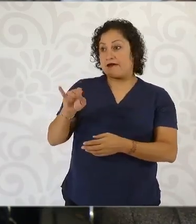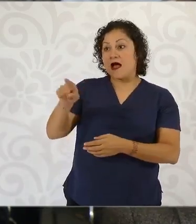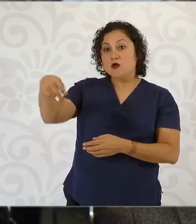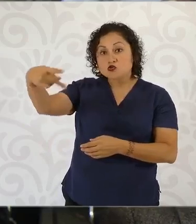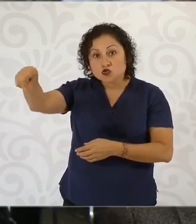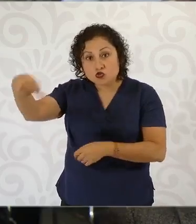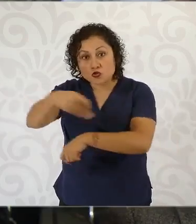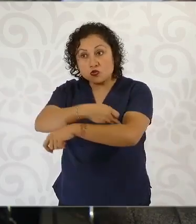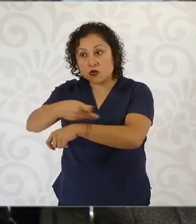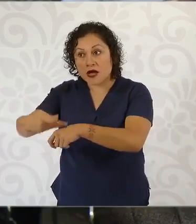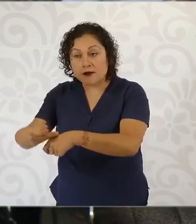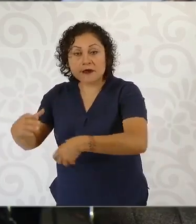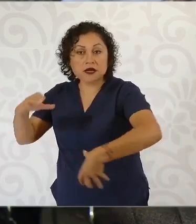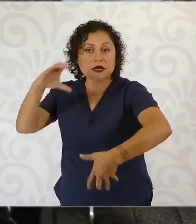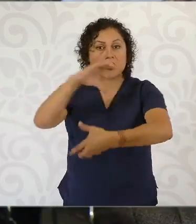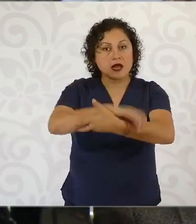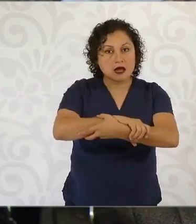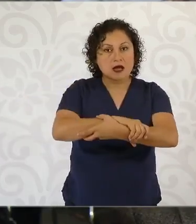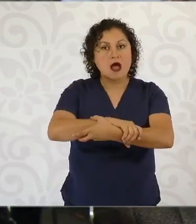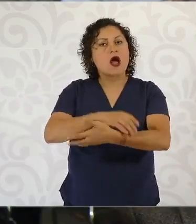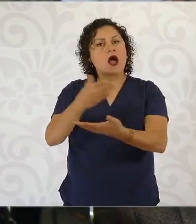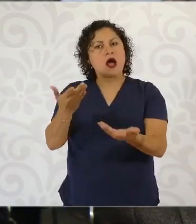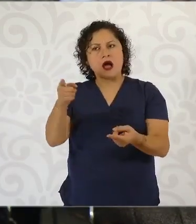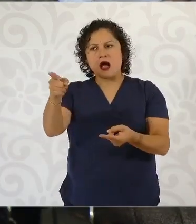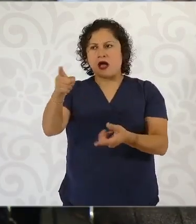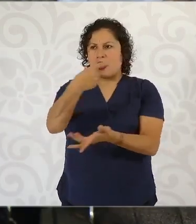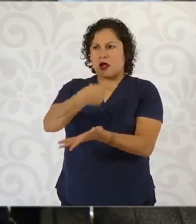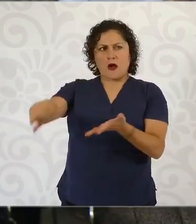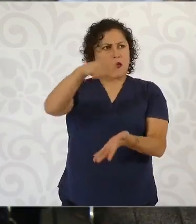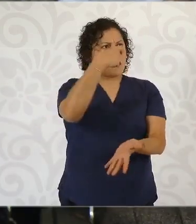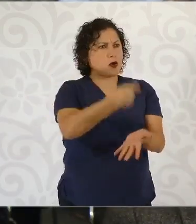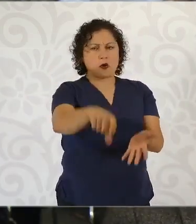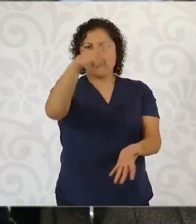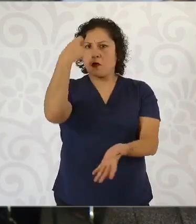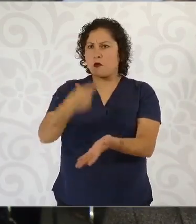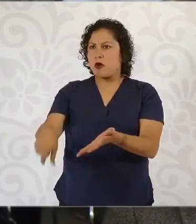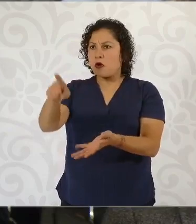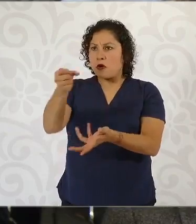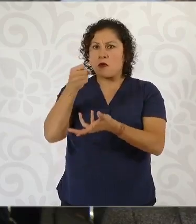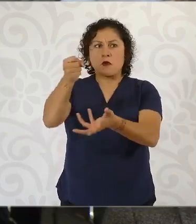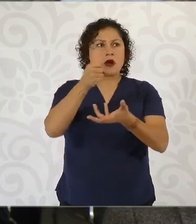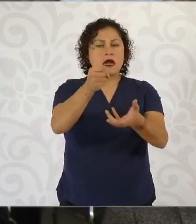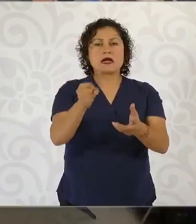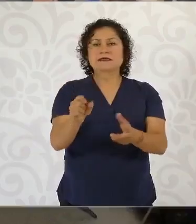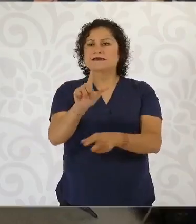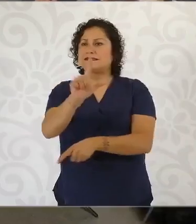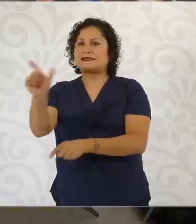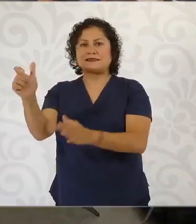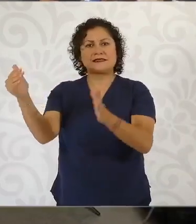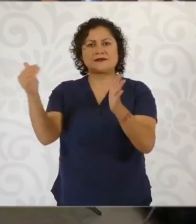tienen adjudicaciones directas que suman más de 700 contratos, aún cuando vendieron a sobreprecio? Aquí está